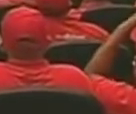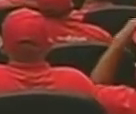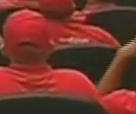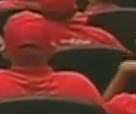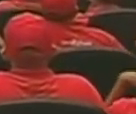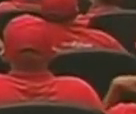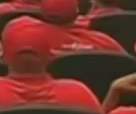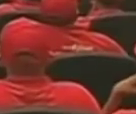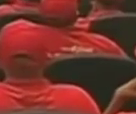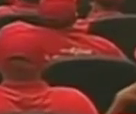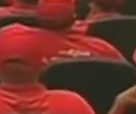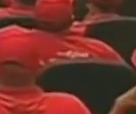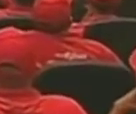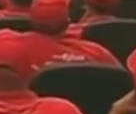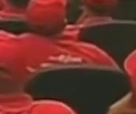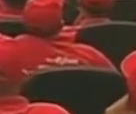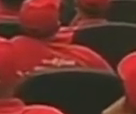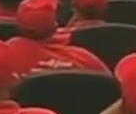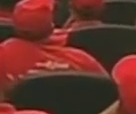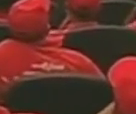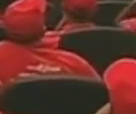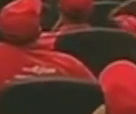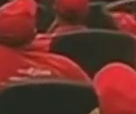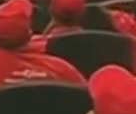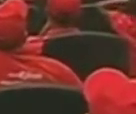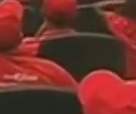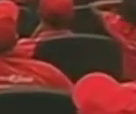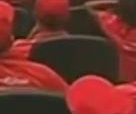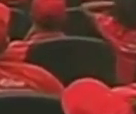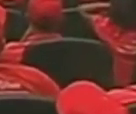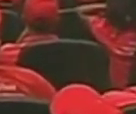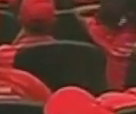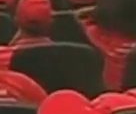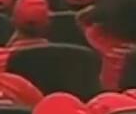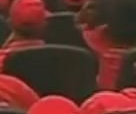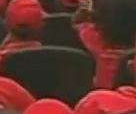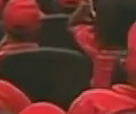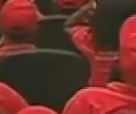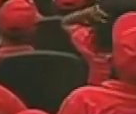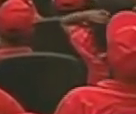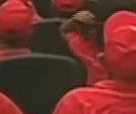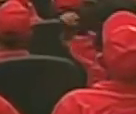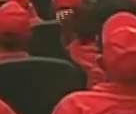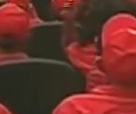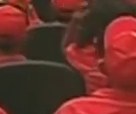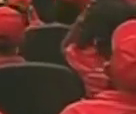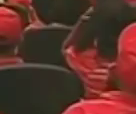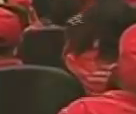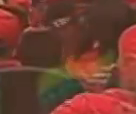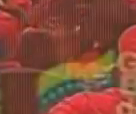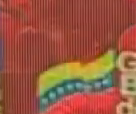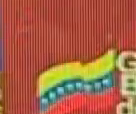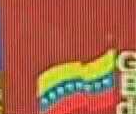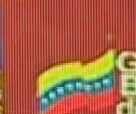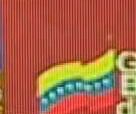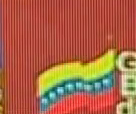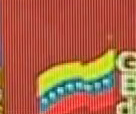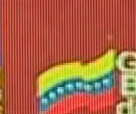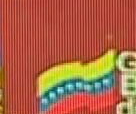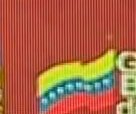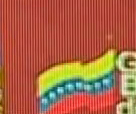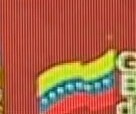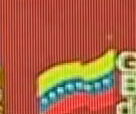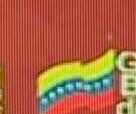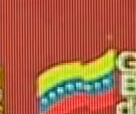articulando la construcción del socialismo en lo social, en lo territorial, en lo espiritual, en lo moral, en